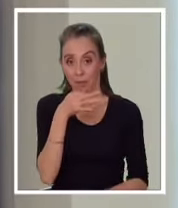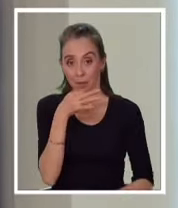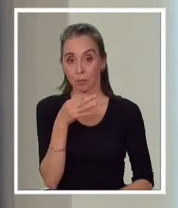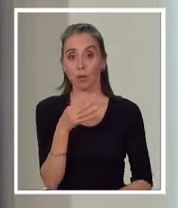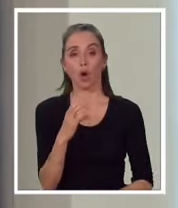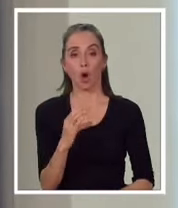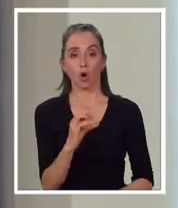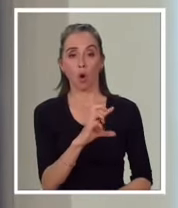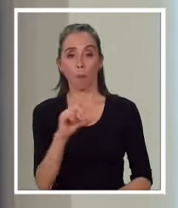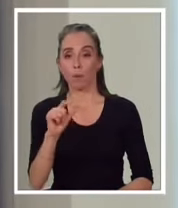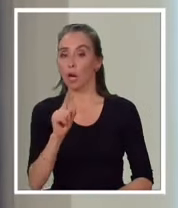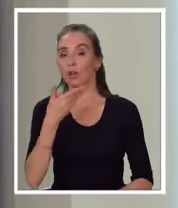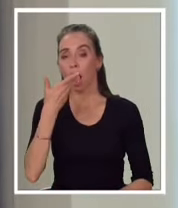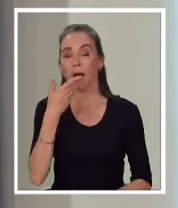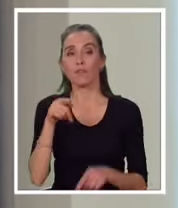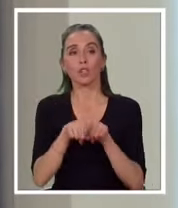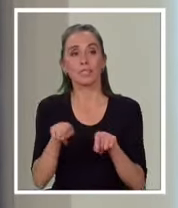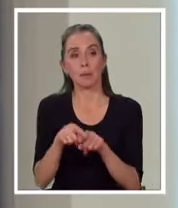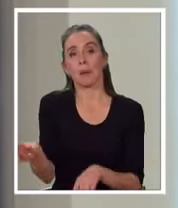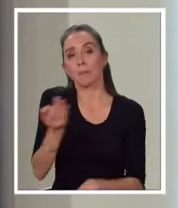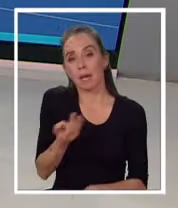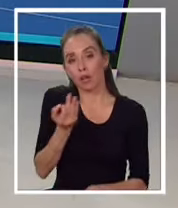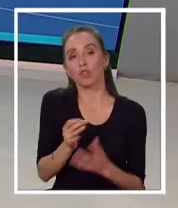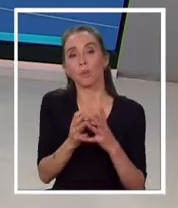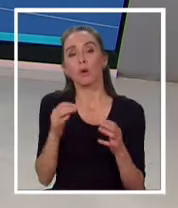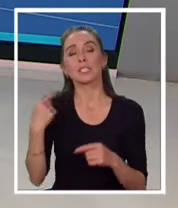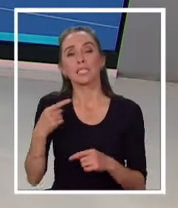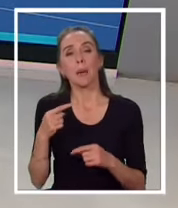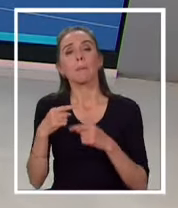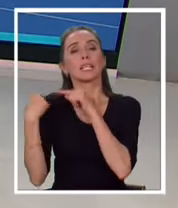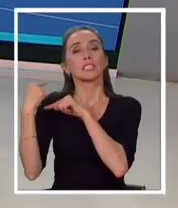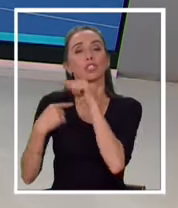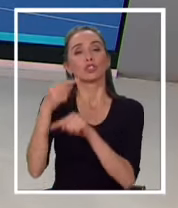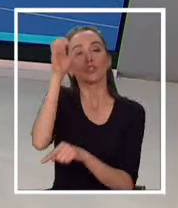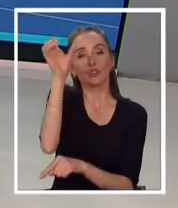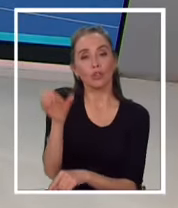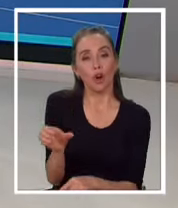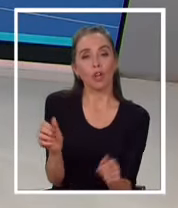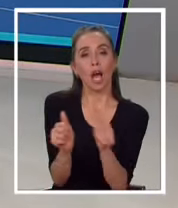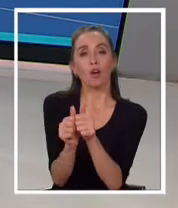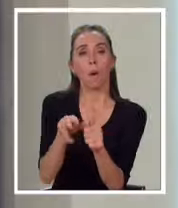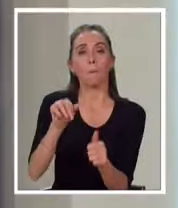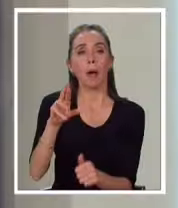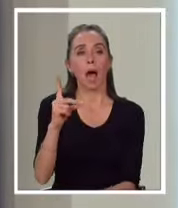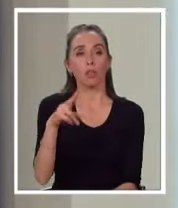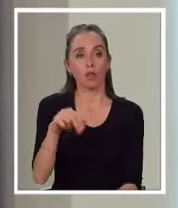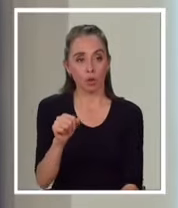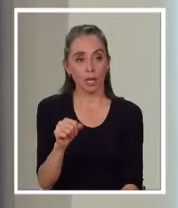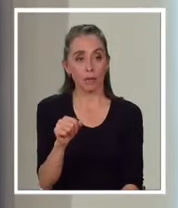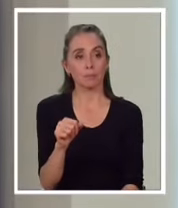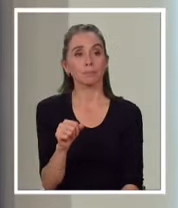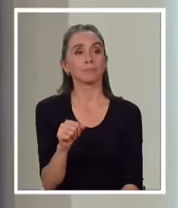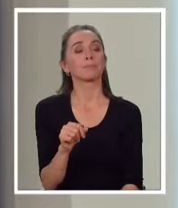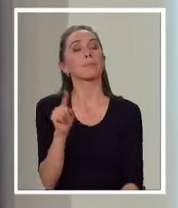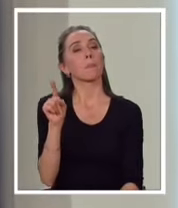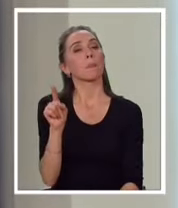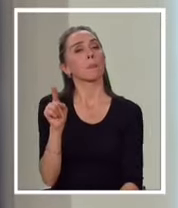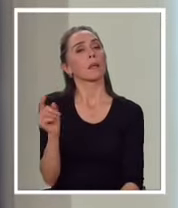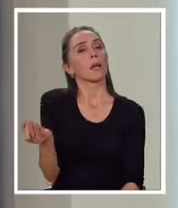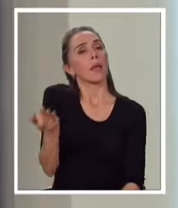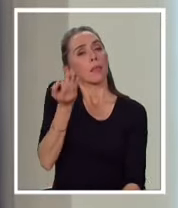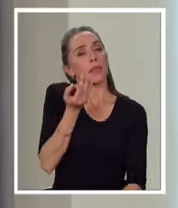pero Coppola no habló de las típicas, sí, me contó muchas de las típicas anécdotas de él con Maradona, pero se refirió